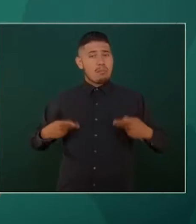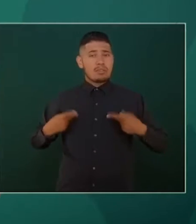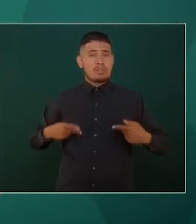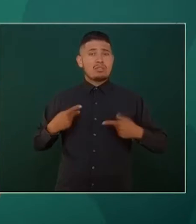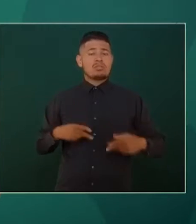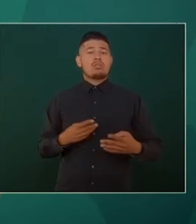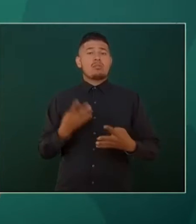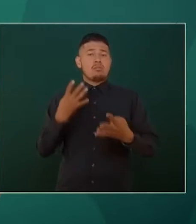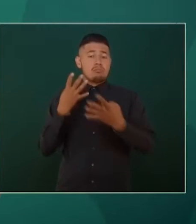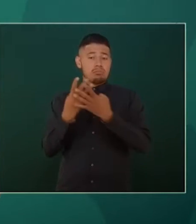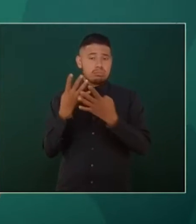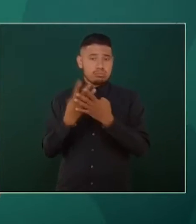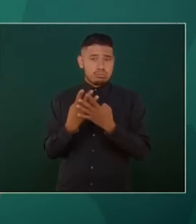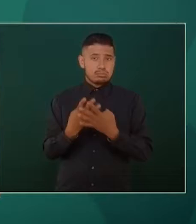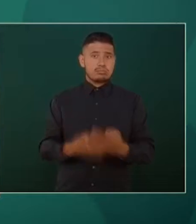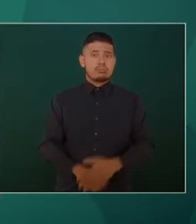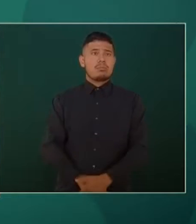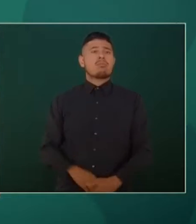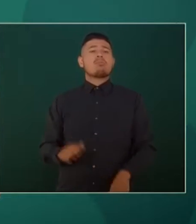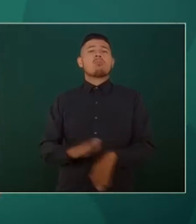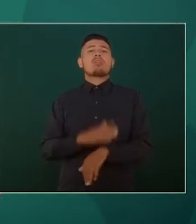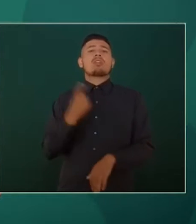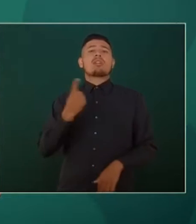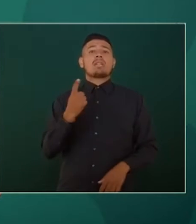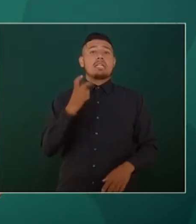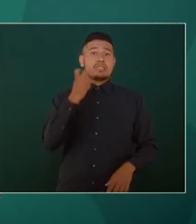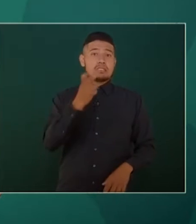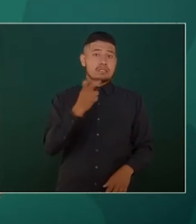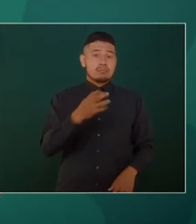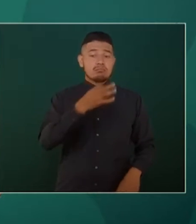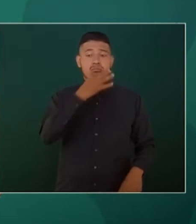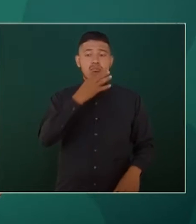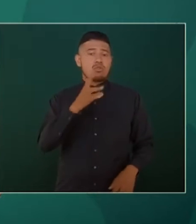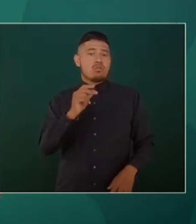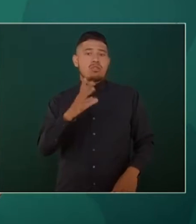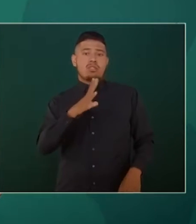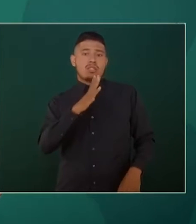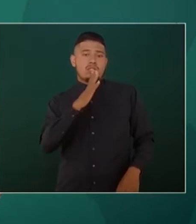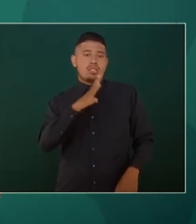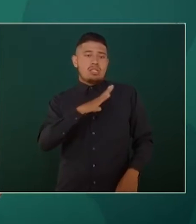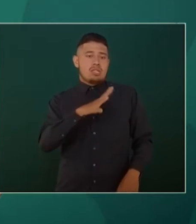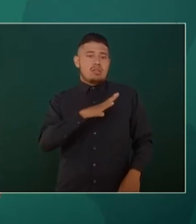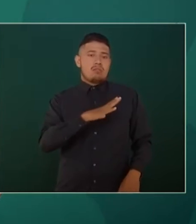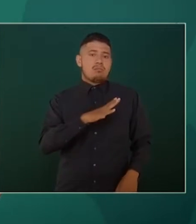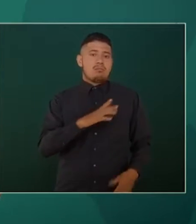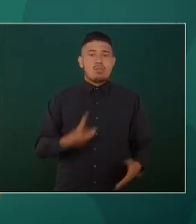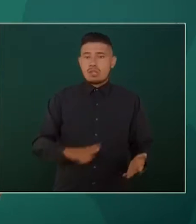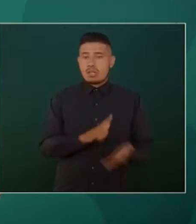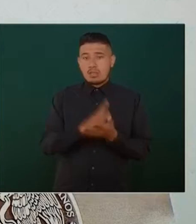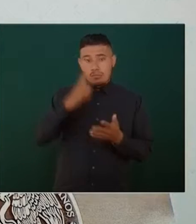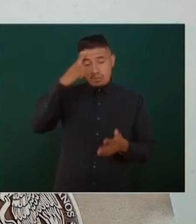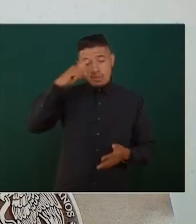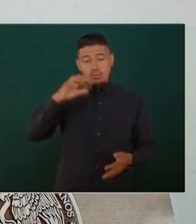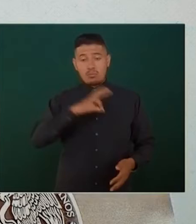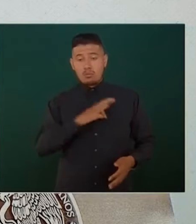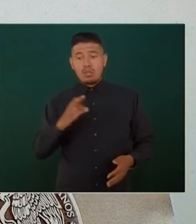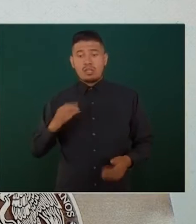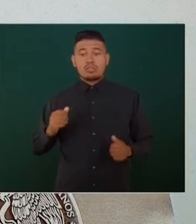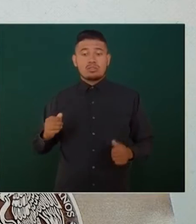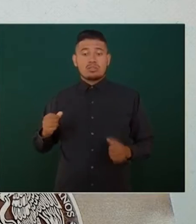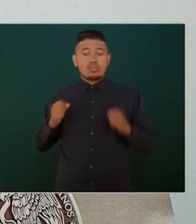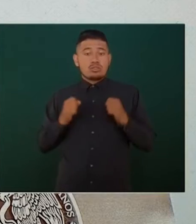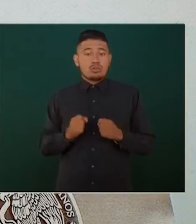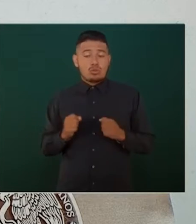que está en prisión, porque en esos momentos no teníamos el marco legal para actuar en el ámbito de la